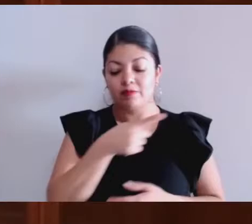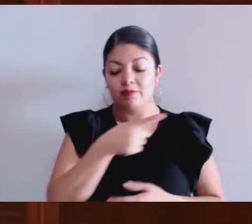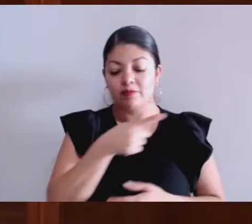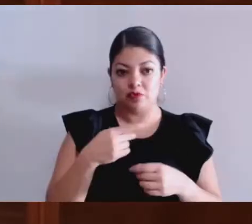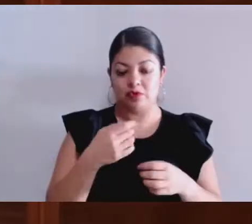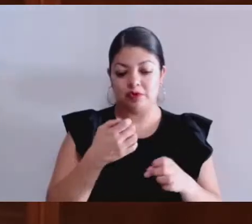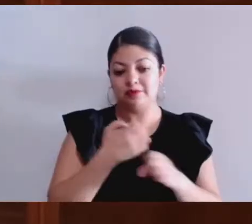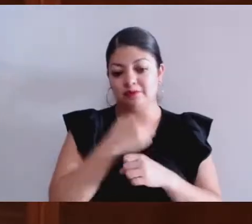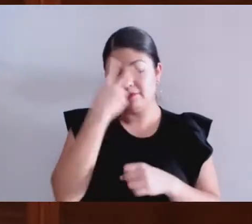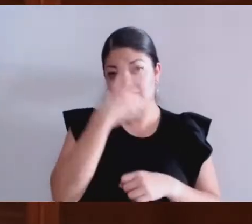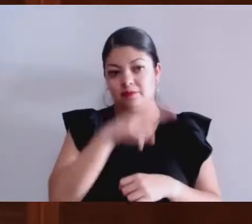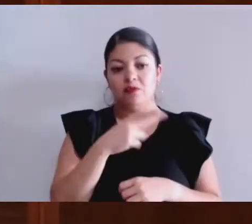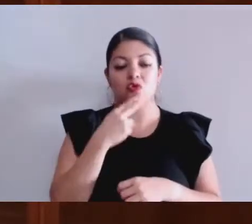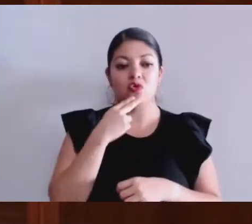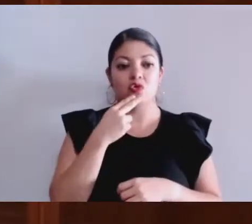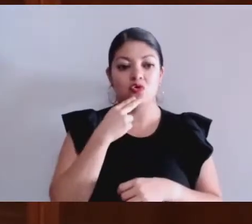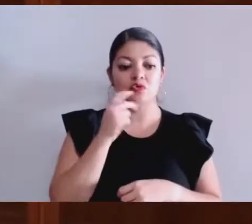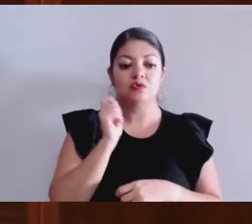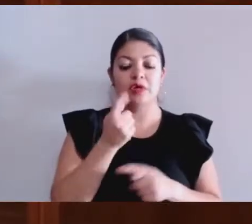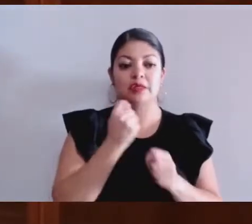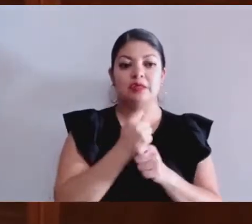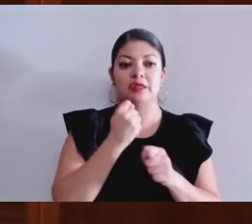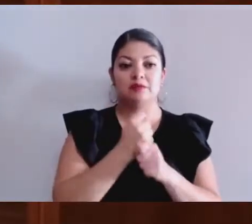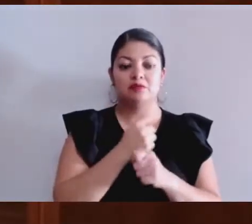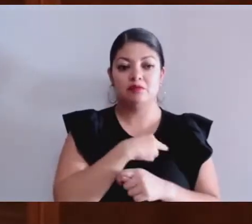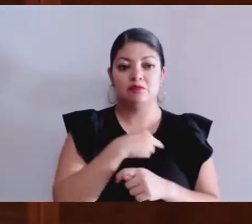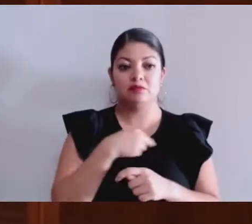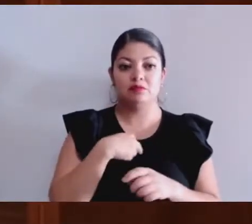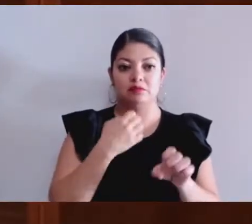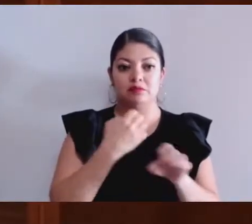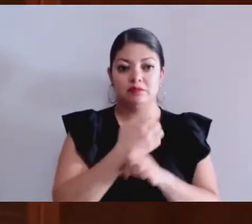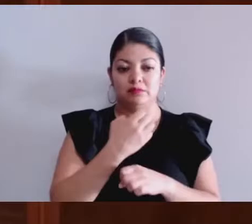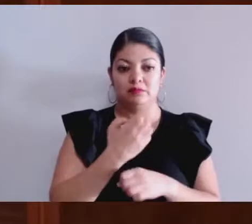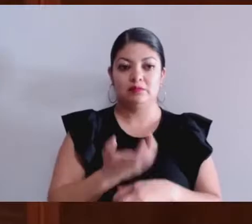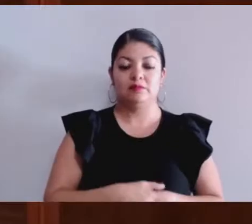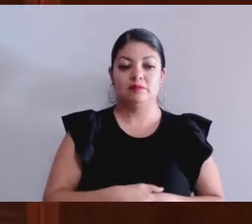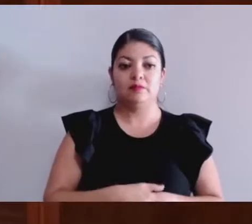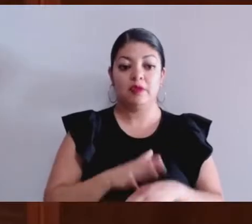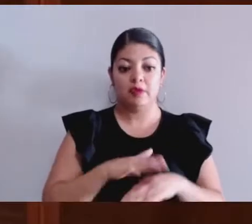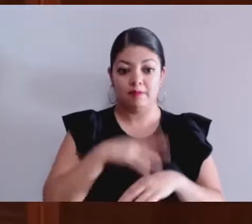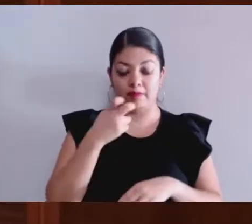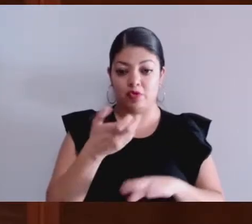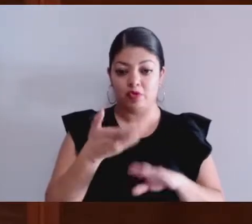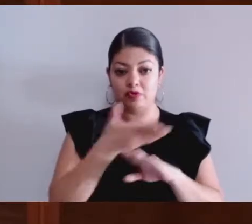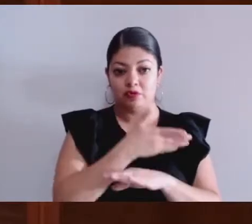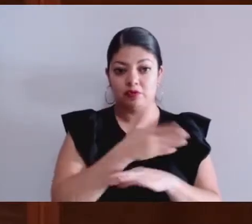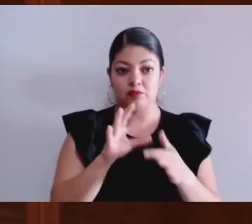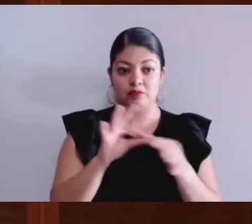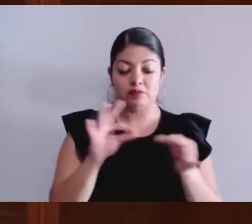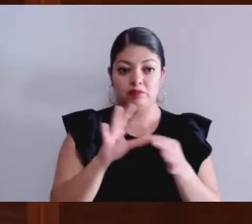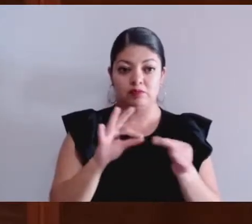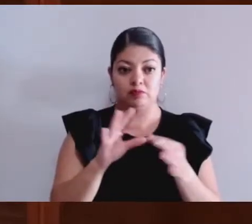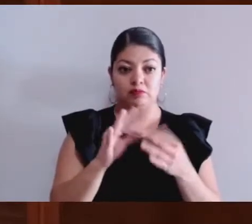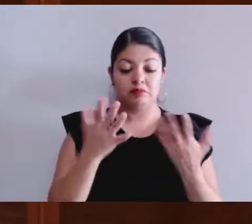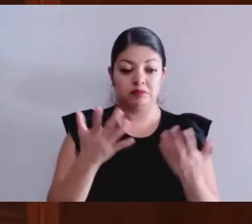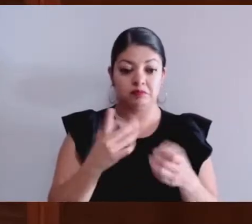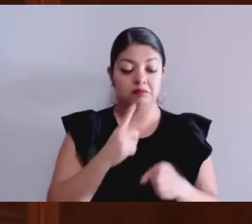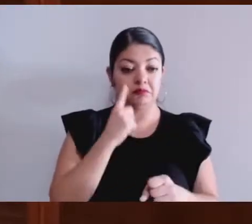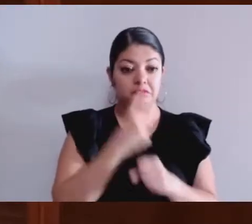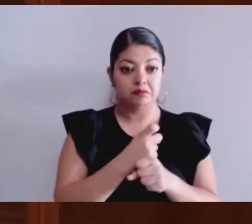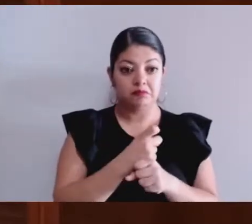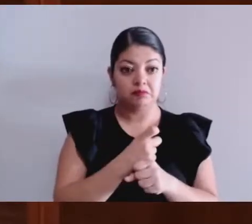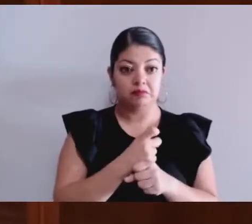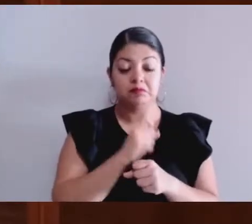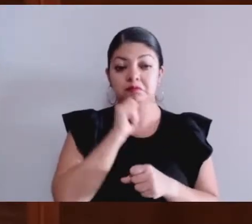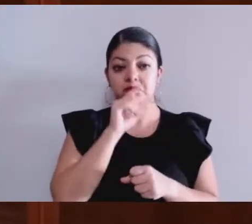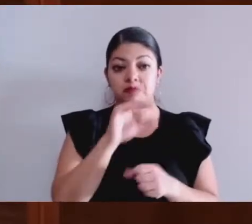mexiquense, usuaria del transporte público en nuestro estado. Por lo antes expuesto y